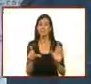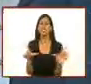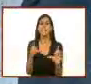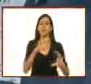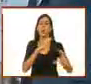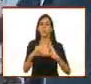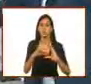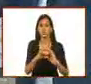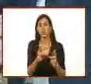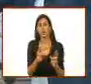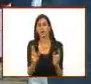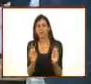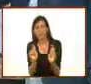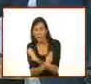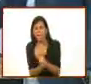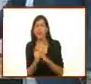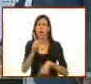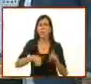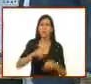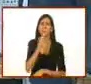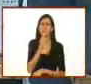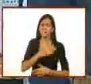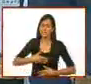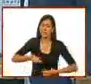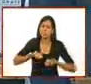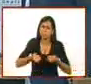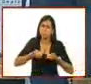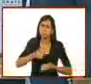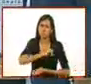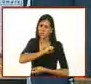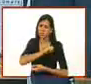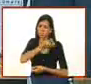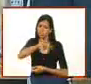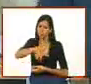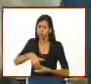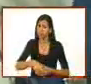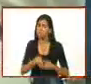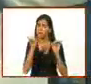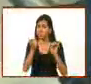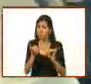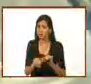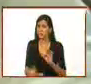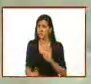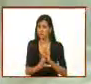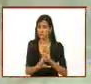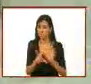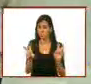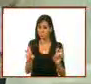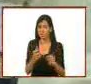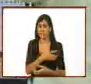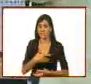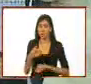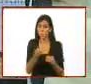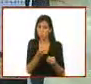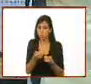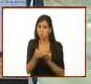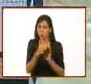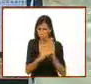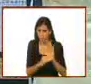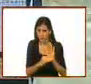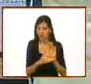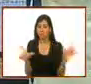para regular algunos mensajes que buscan crear zozobra en la colectividad. En la misma abordarán el funcionamiento de las